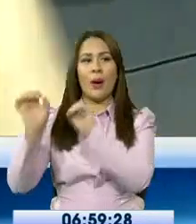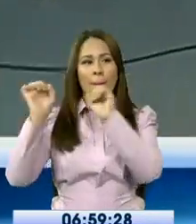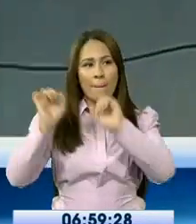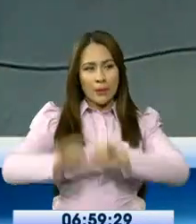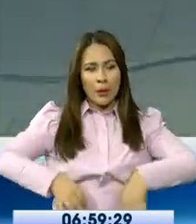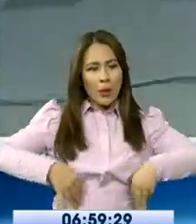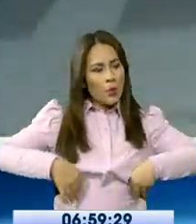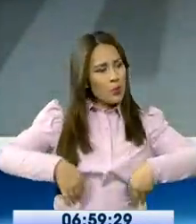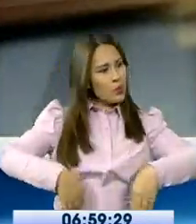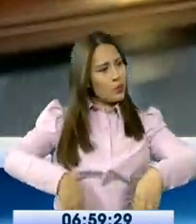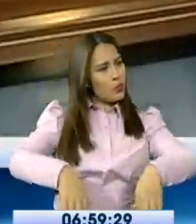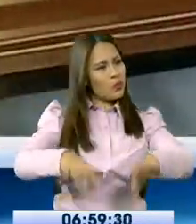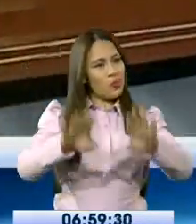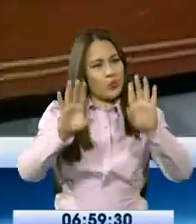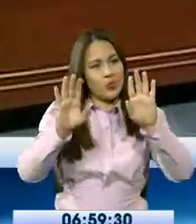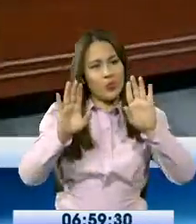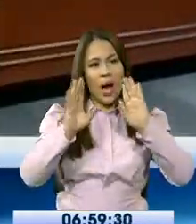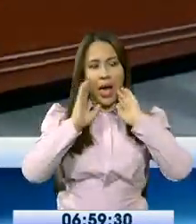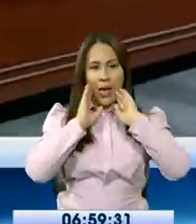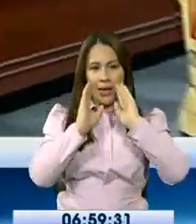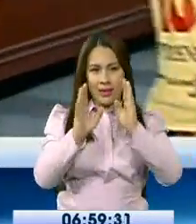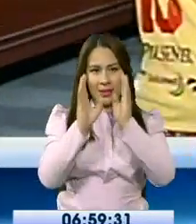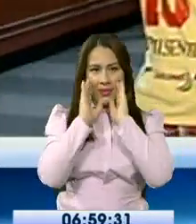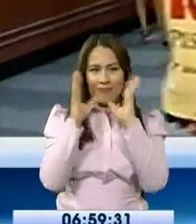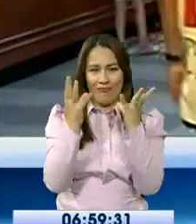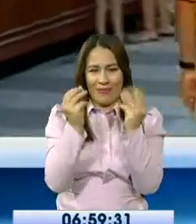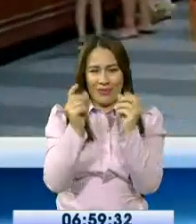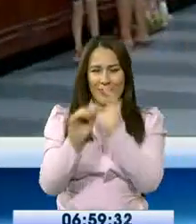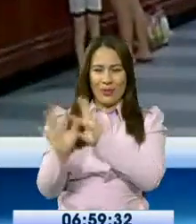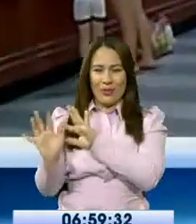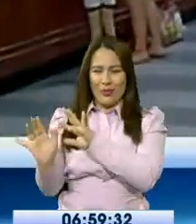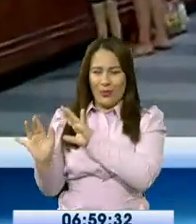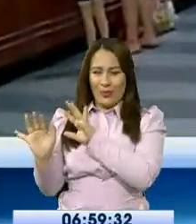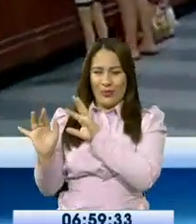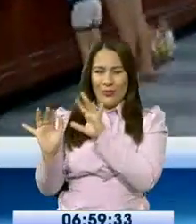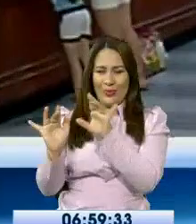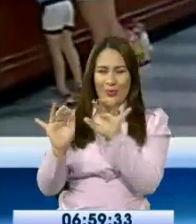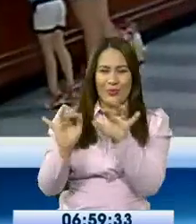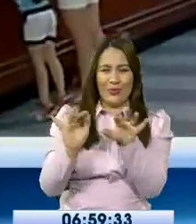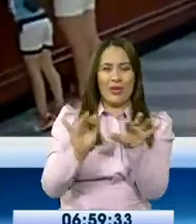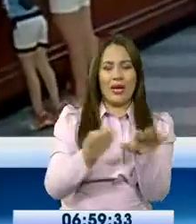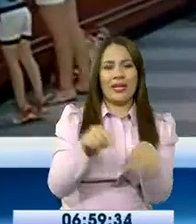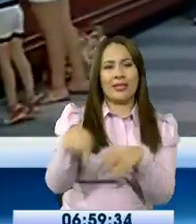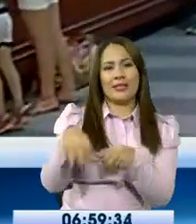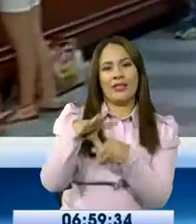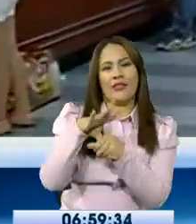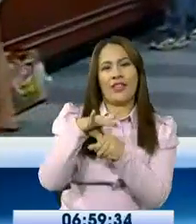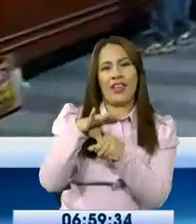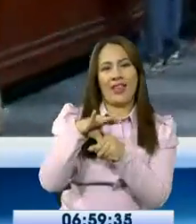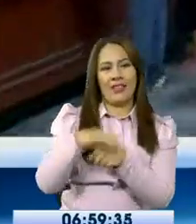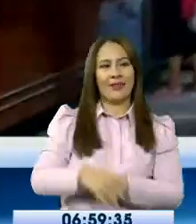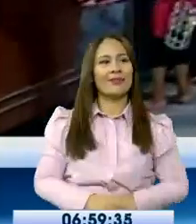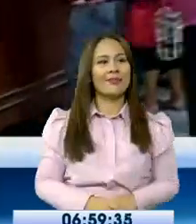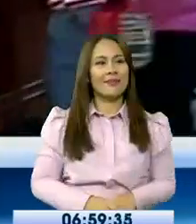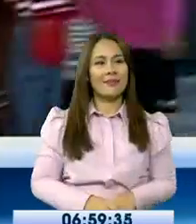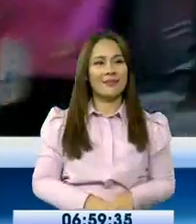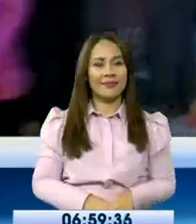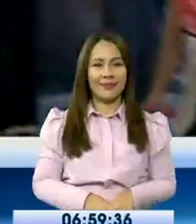abarcar o atender la demanda que existe por este feriado que